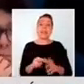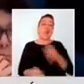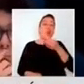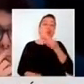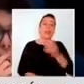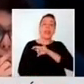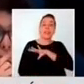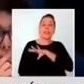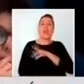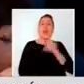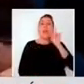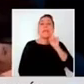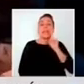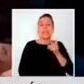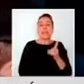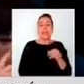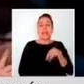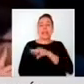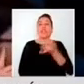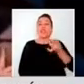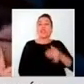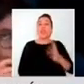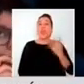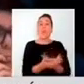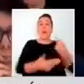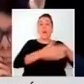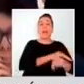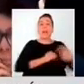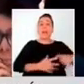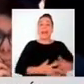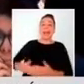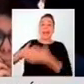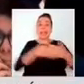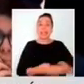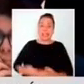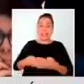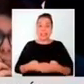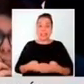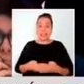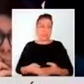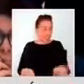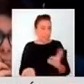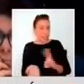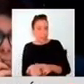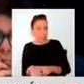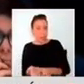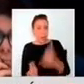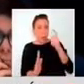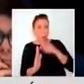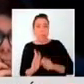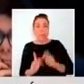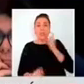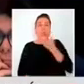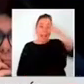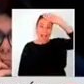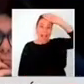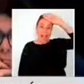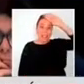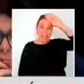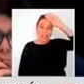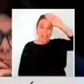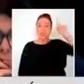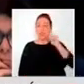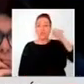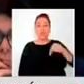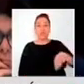mentira. En Chile solamente hubo intervención de los Estados Unidos de Norteamérica. ¿En serio? Un mes estuvo Fidel Castro circulando por Chile enseñándole